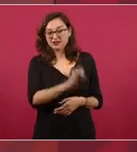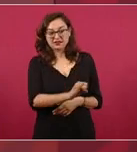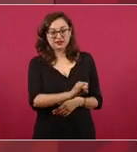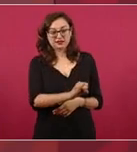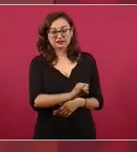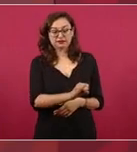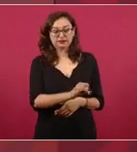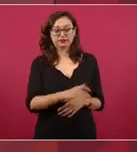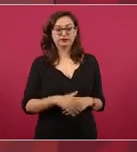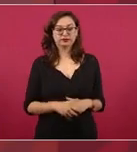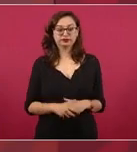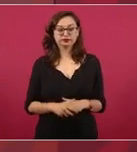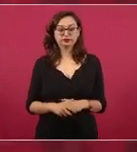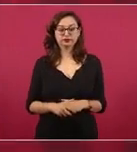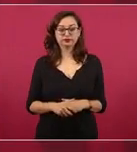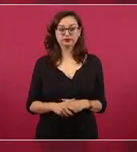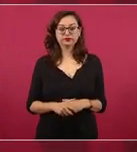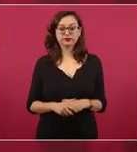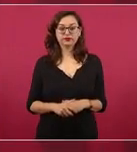Es